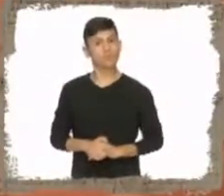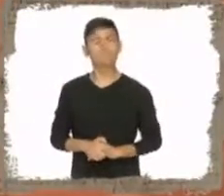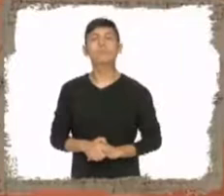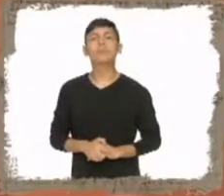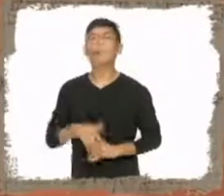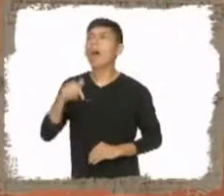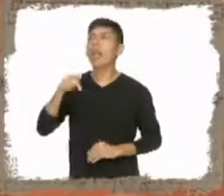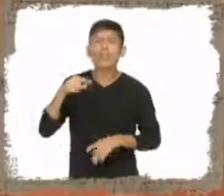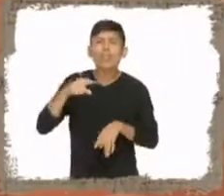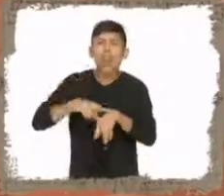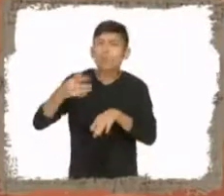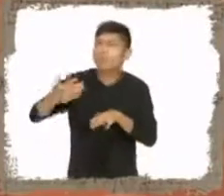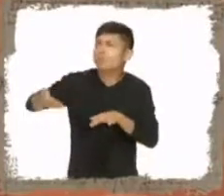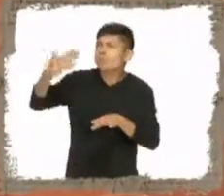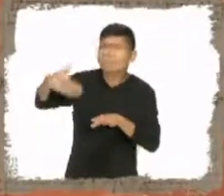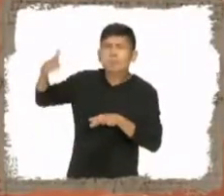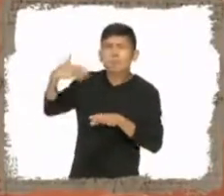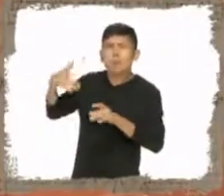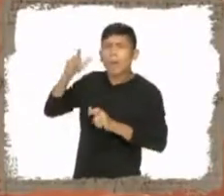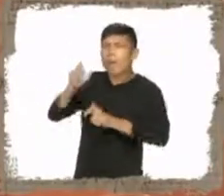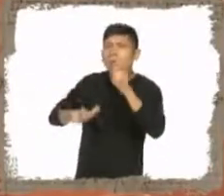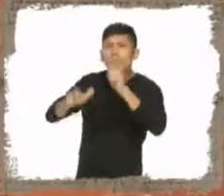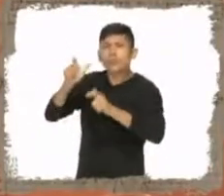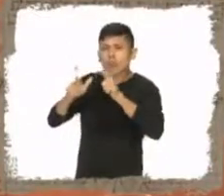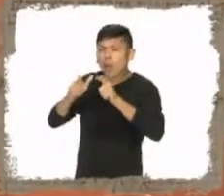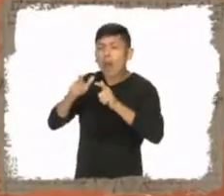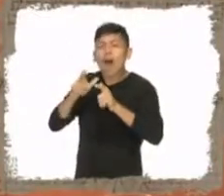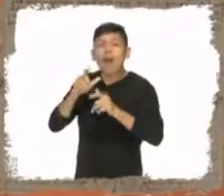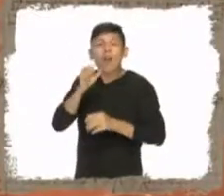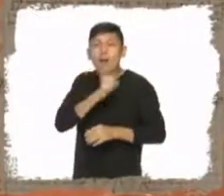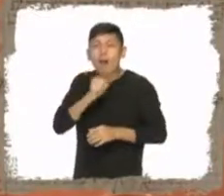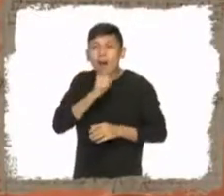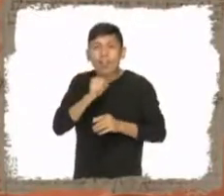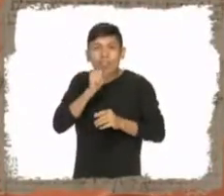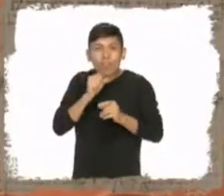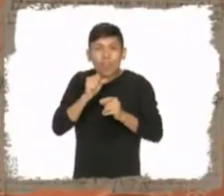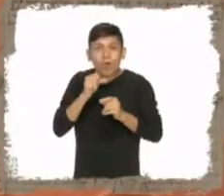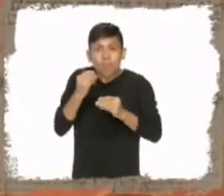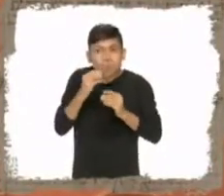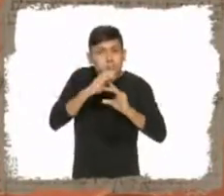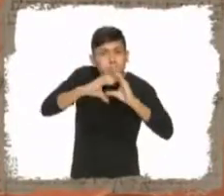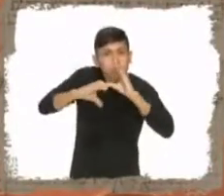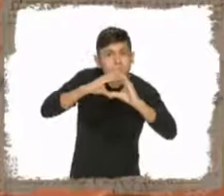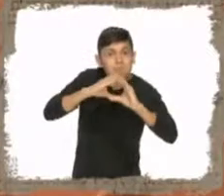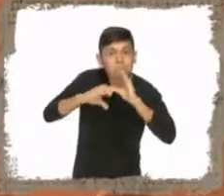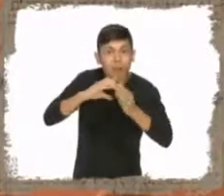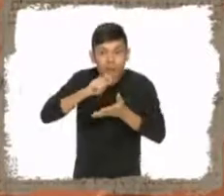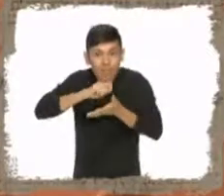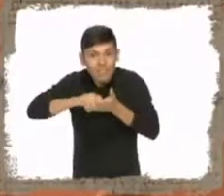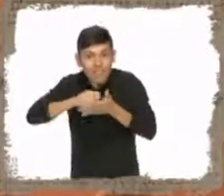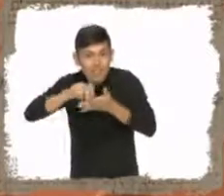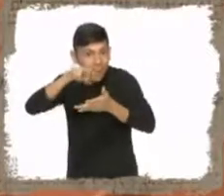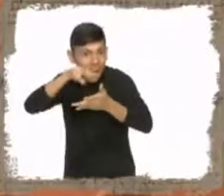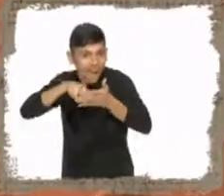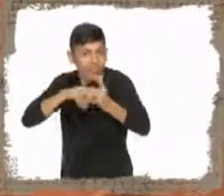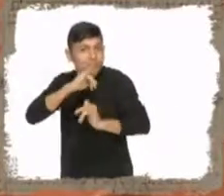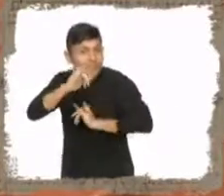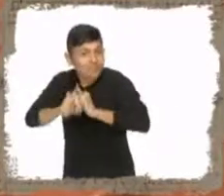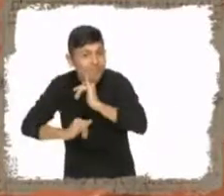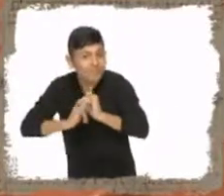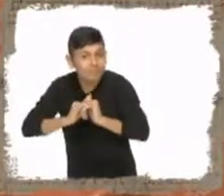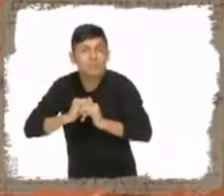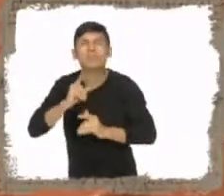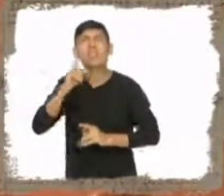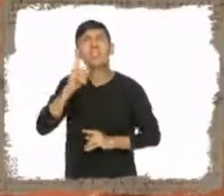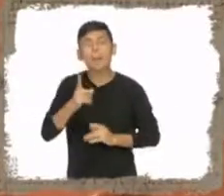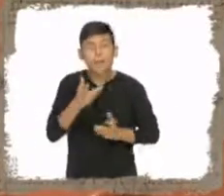listo. El programa. A lo largo del tiempo, los humanos han usado signos para poder comunicarse, escribir,